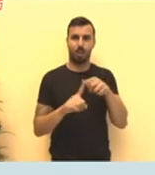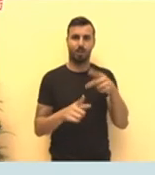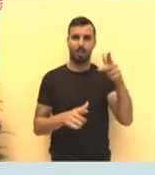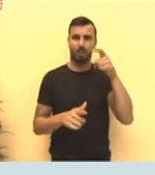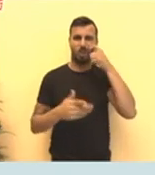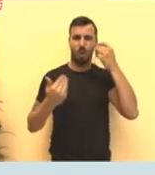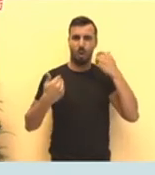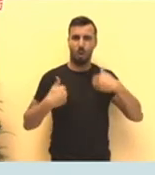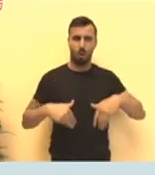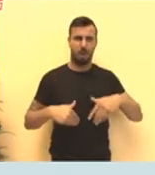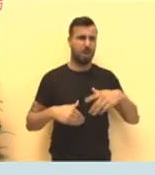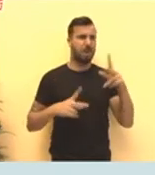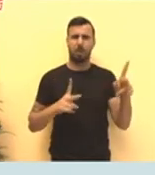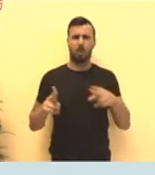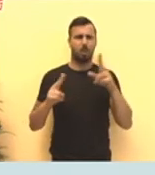Dura poquito.